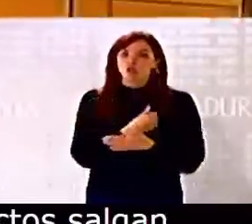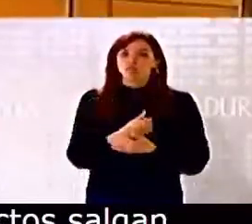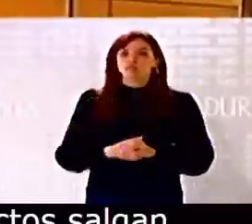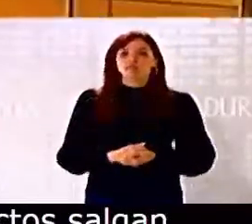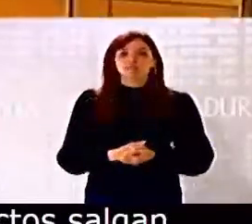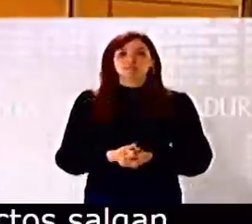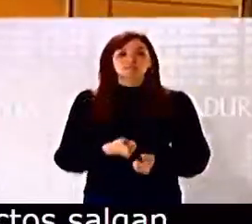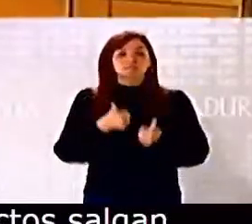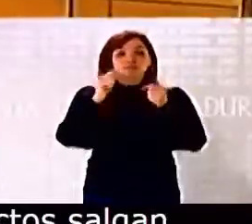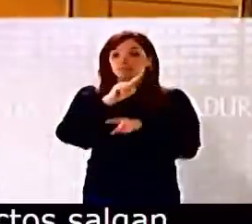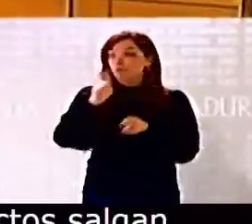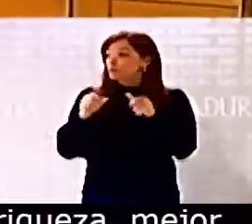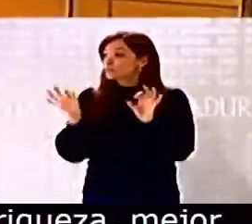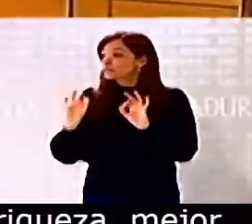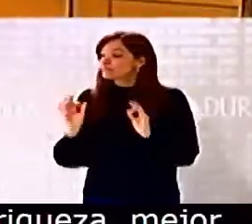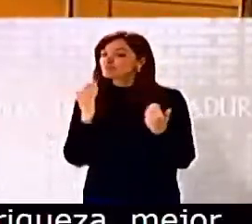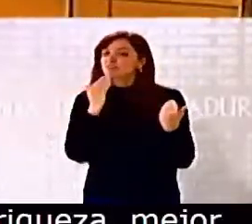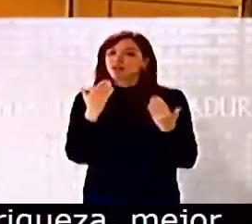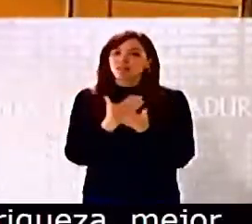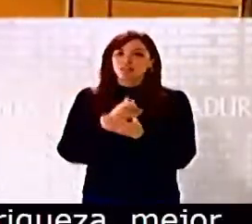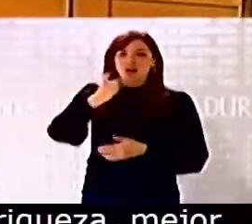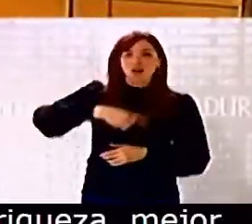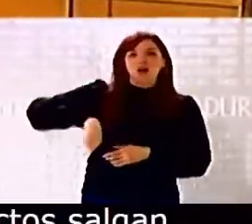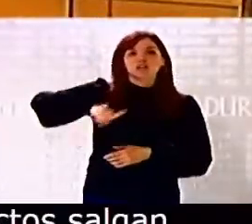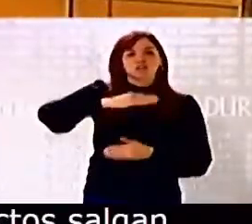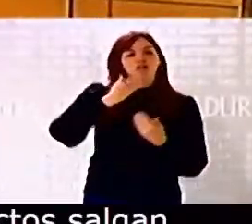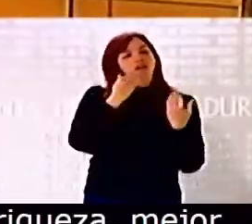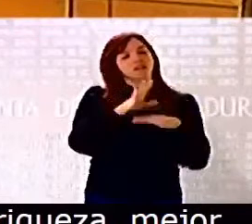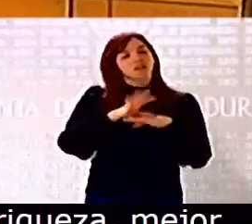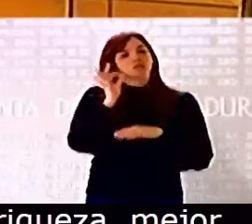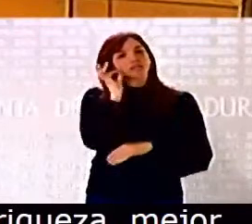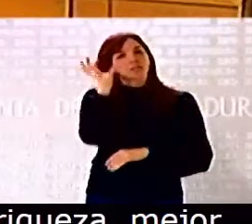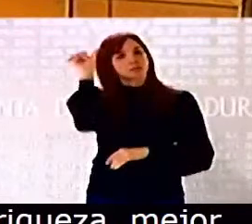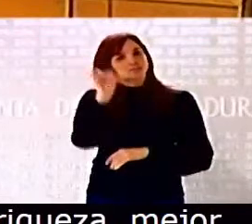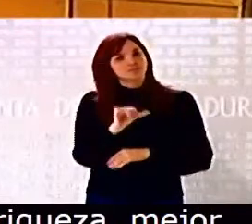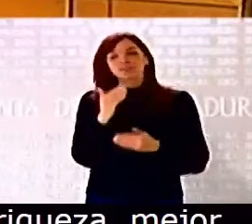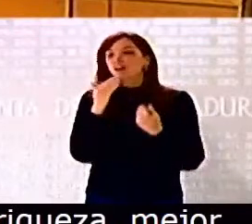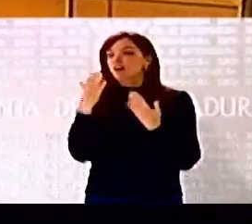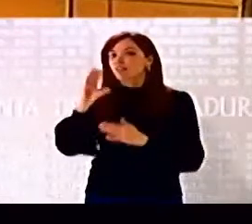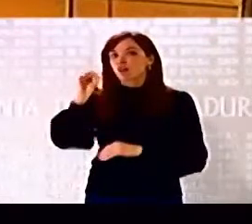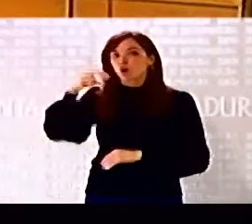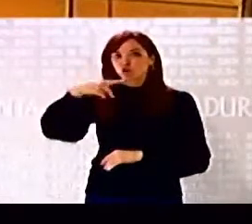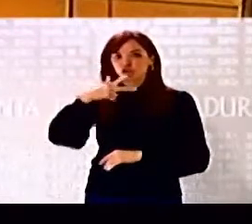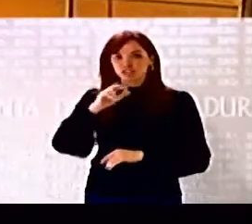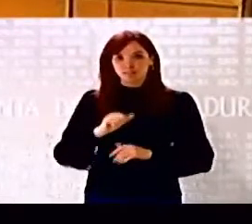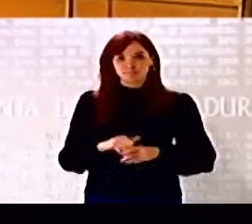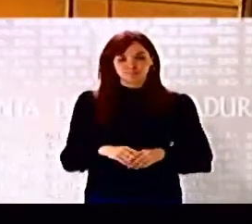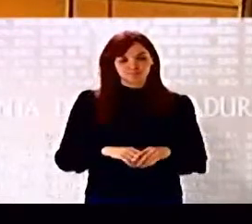Pues si no hay ninguna pregunta más, muchas gracias a todos. Muchas gracias, consejera, por su intervención. Gracias, Concha.